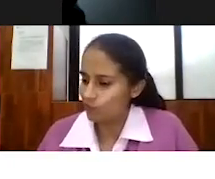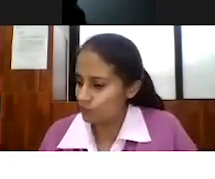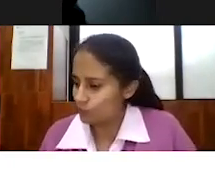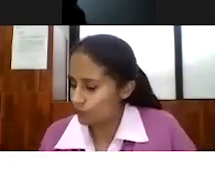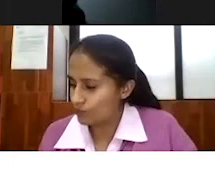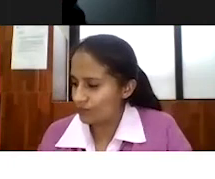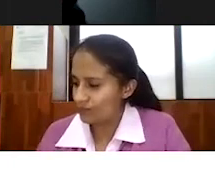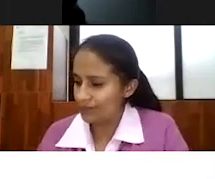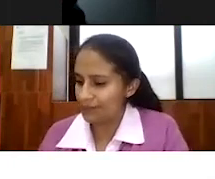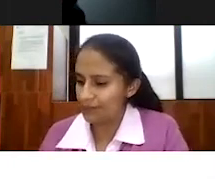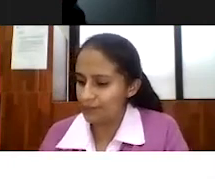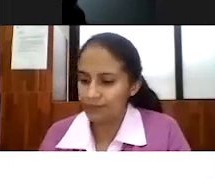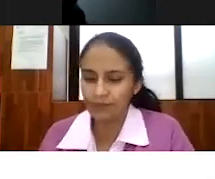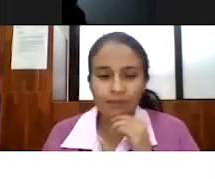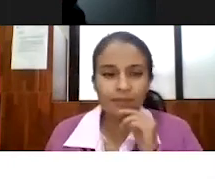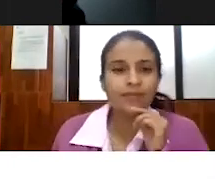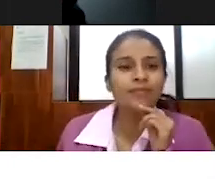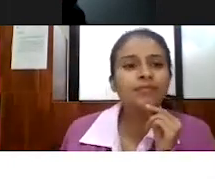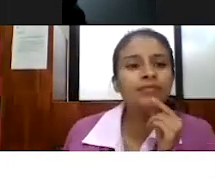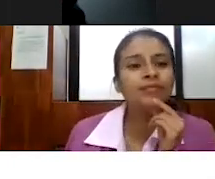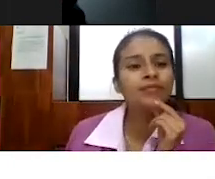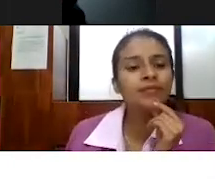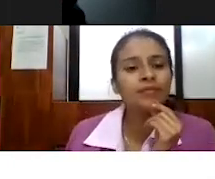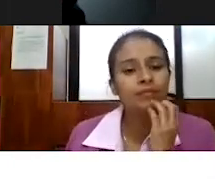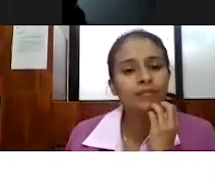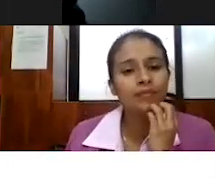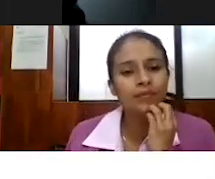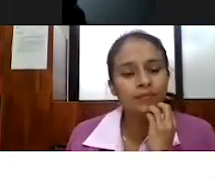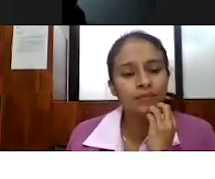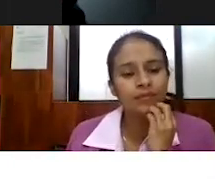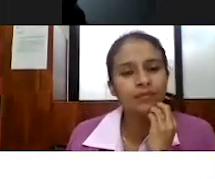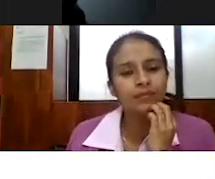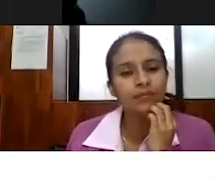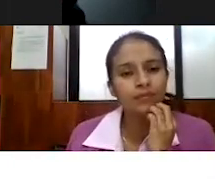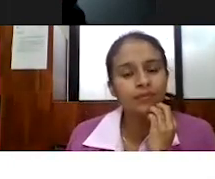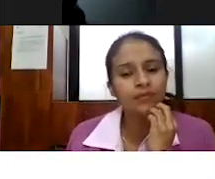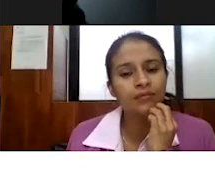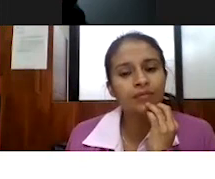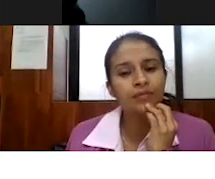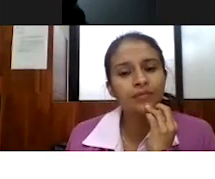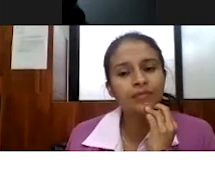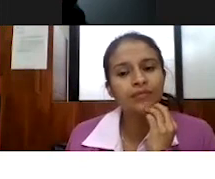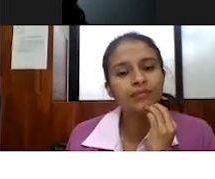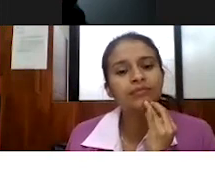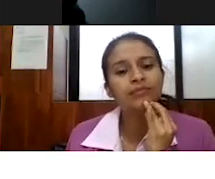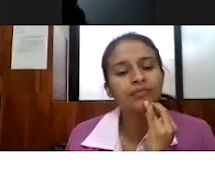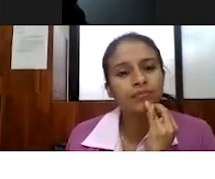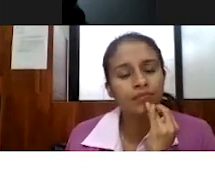Para un niño de 3, 2 años, igual se utilizan los dedos o ya es con la mano.